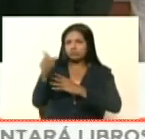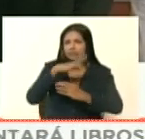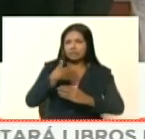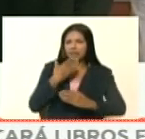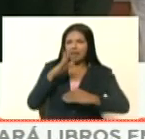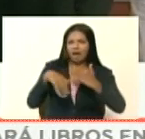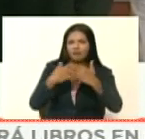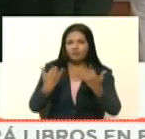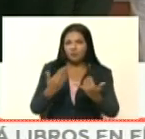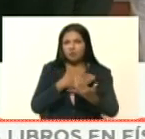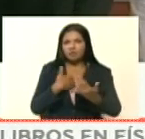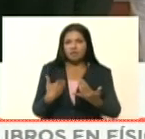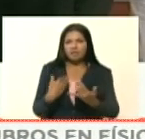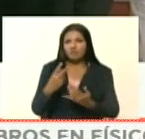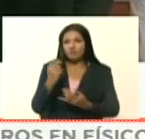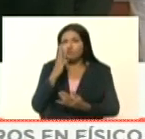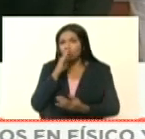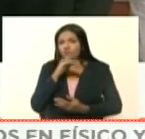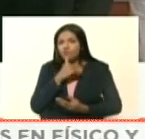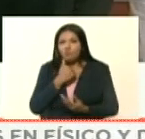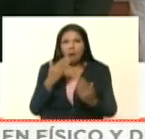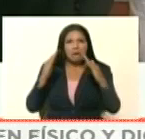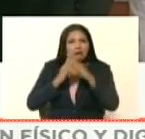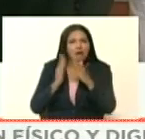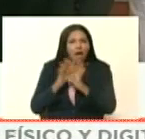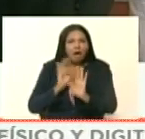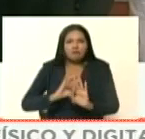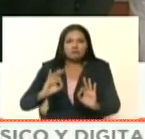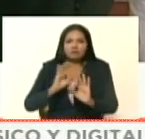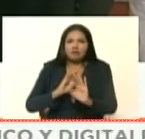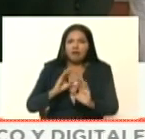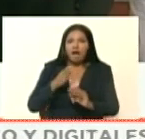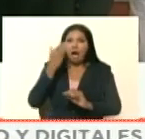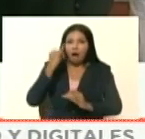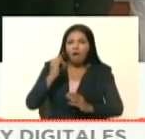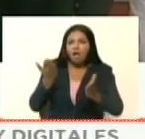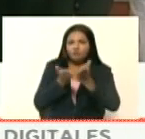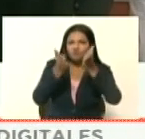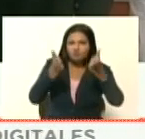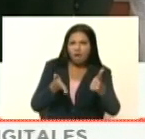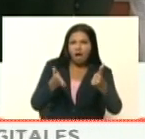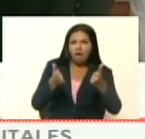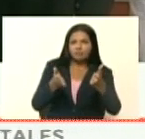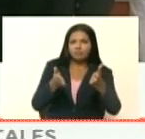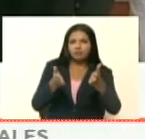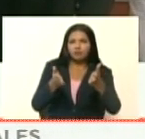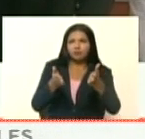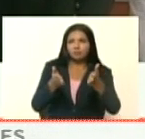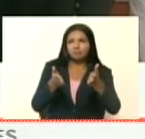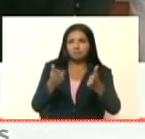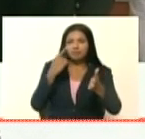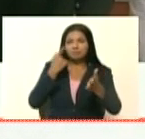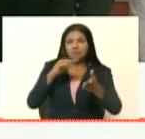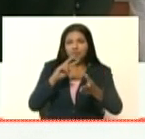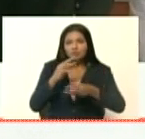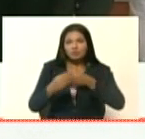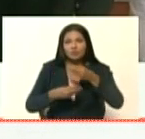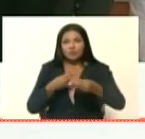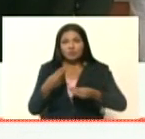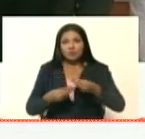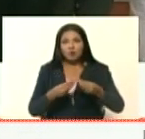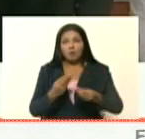este momento no tienen un hogar. Hay estudiantes que están sobrellevando